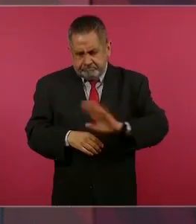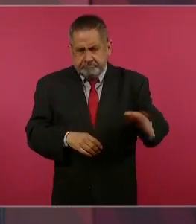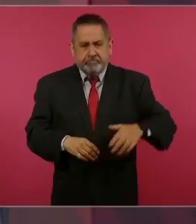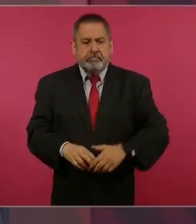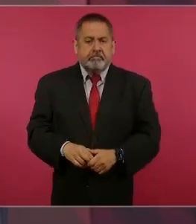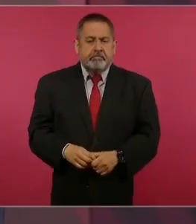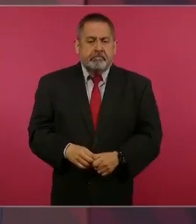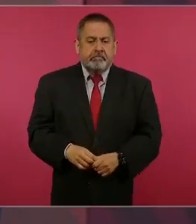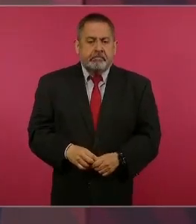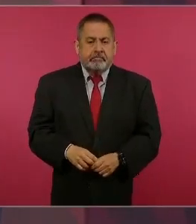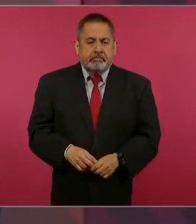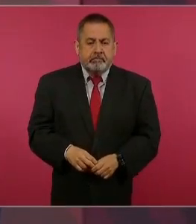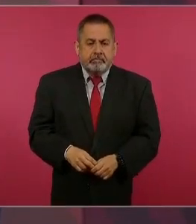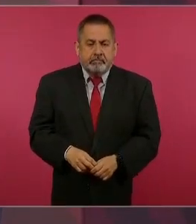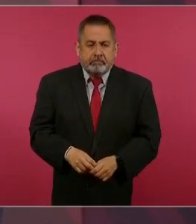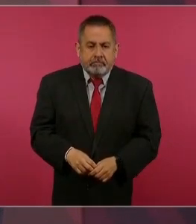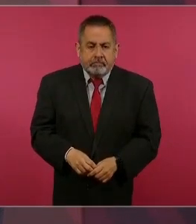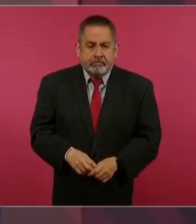Y